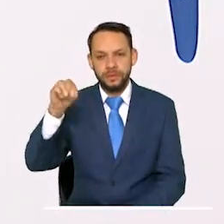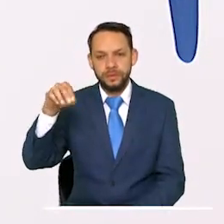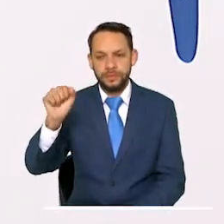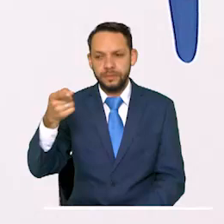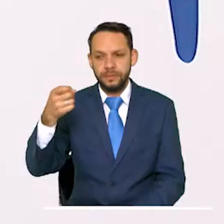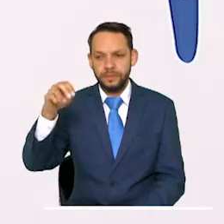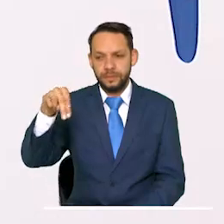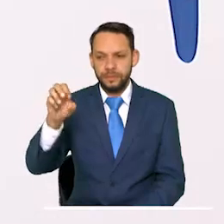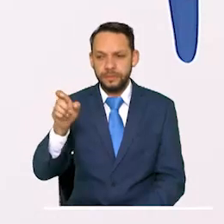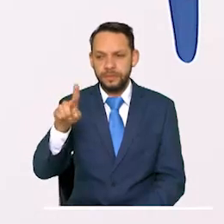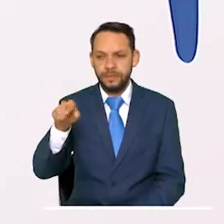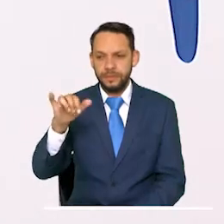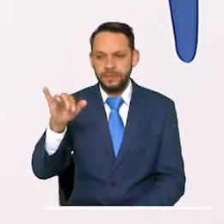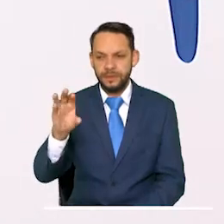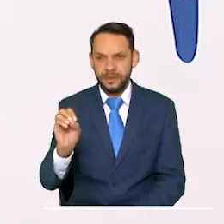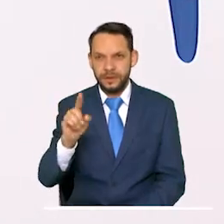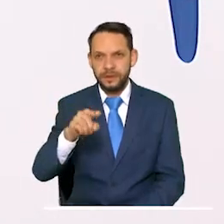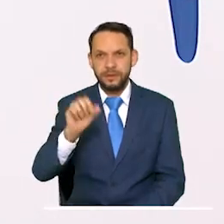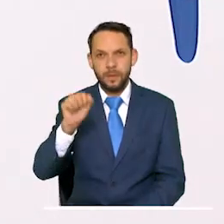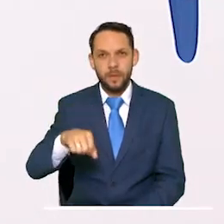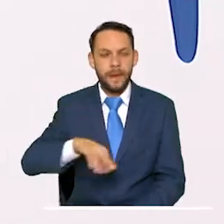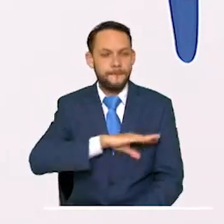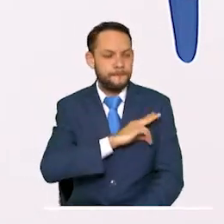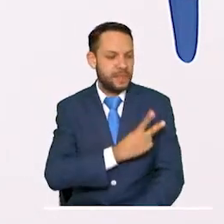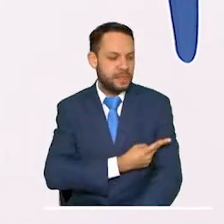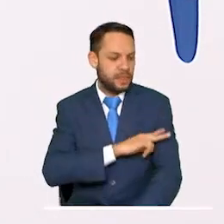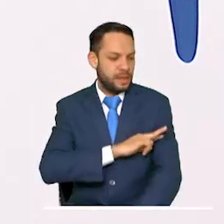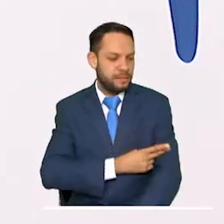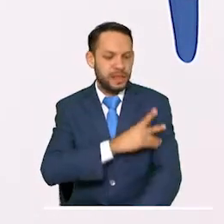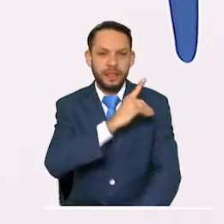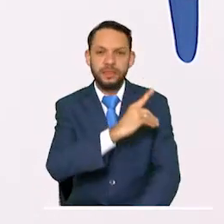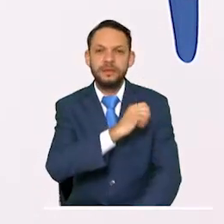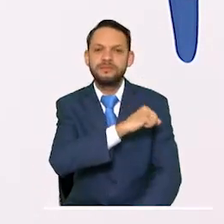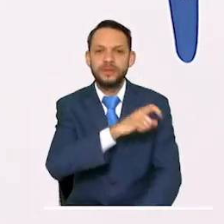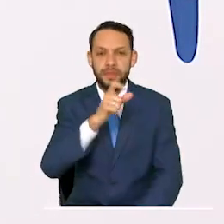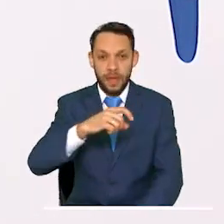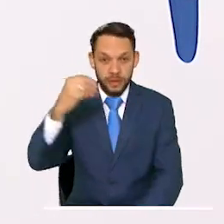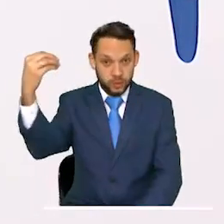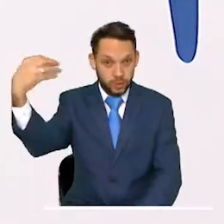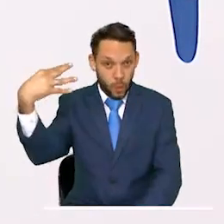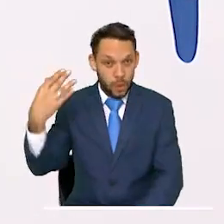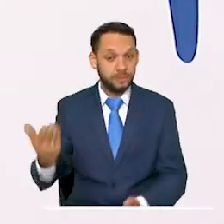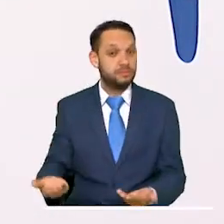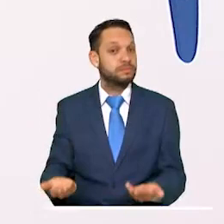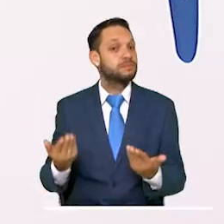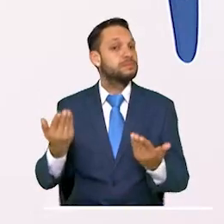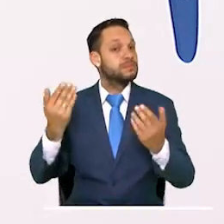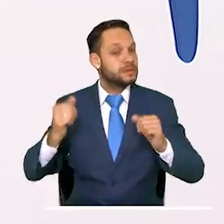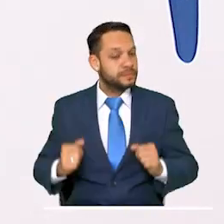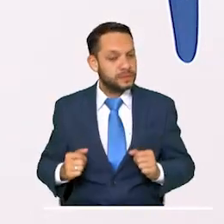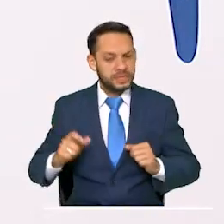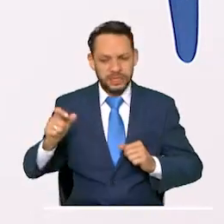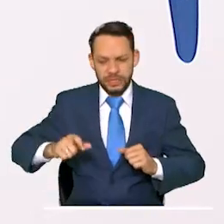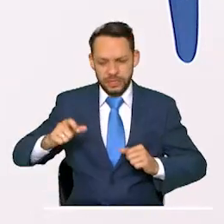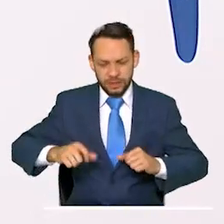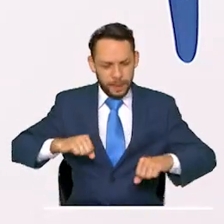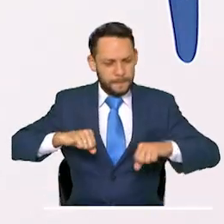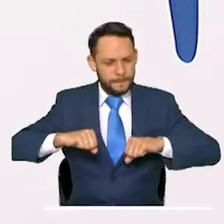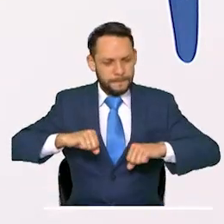mundo. La vitamina D, pues ya nadie recibe sol. Entonces necesitamos vitamina